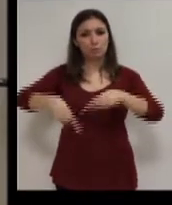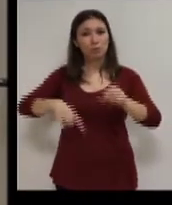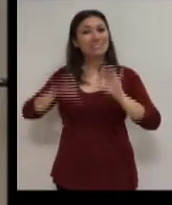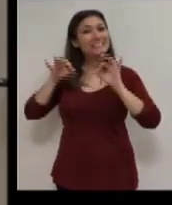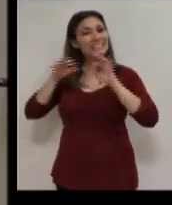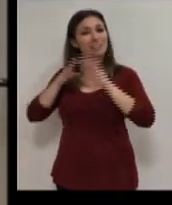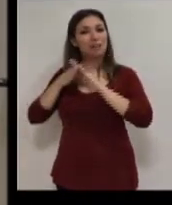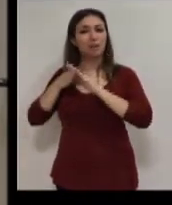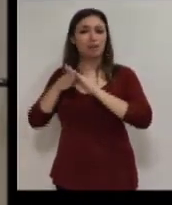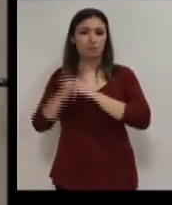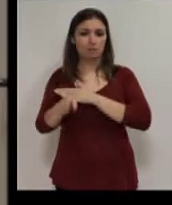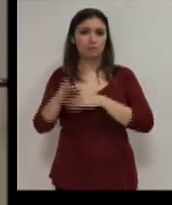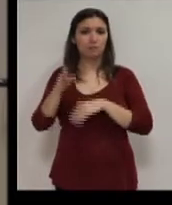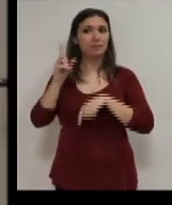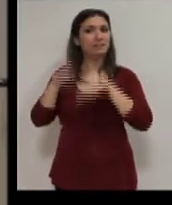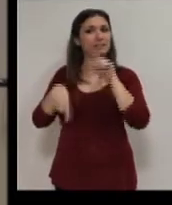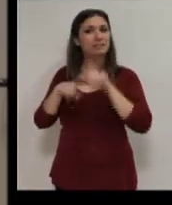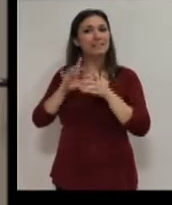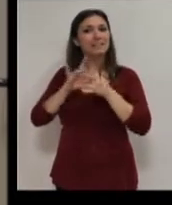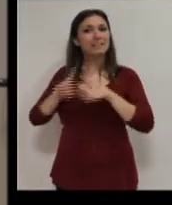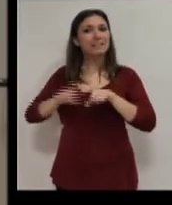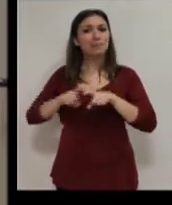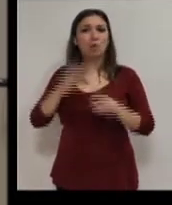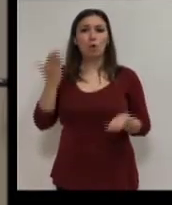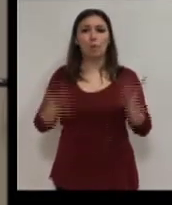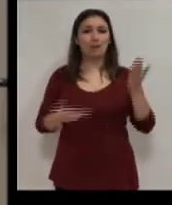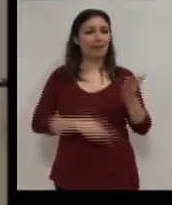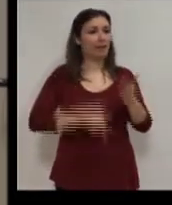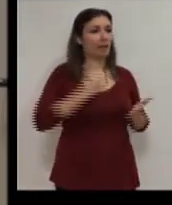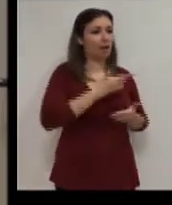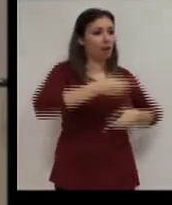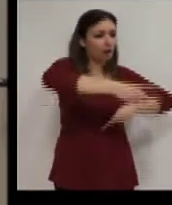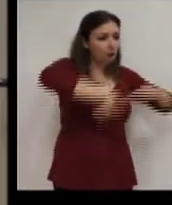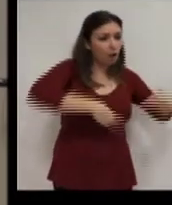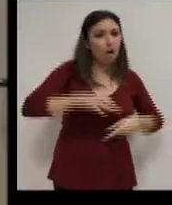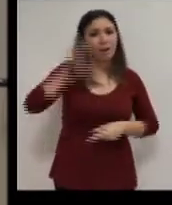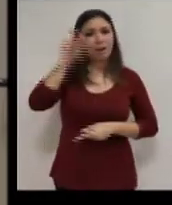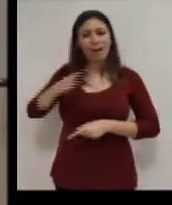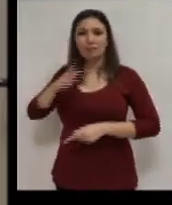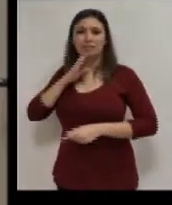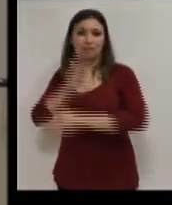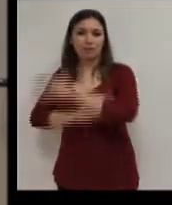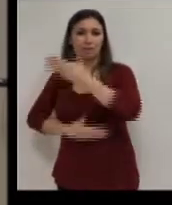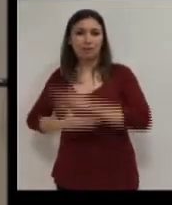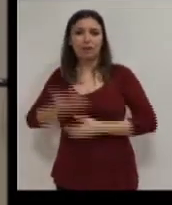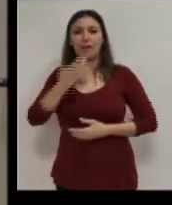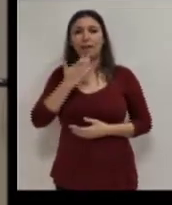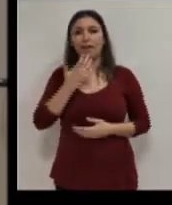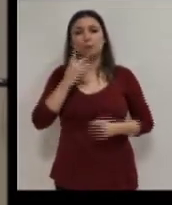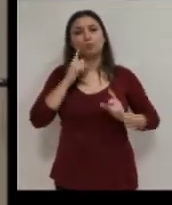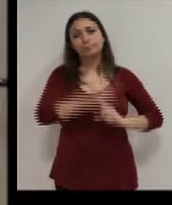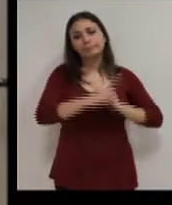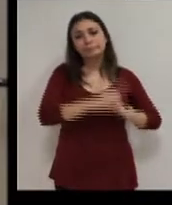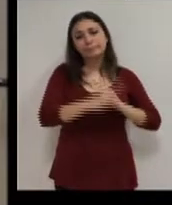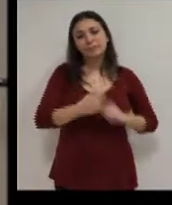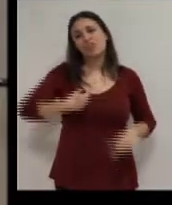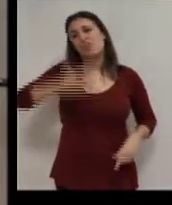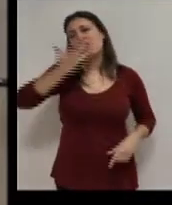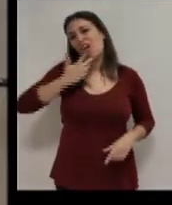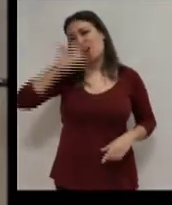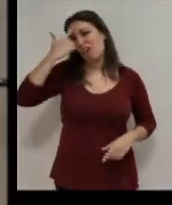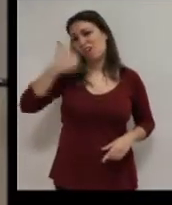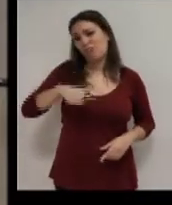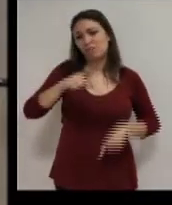caso del transporte y en el caso del transporte accesible con relación, digamos, al transporte general, de personas que hacen un uso diario, un